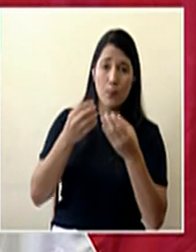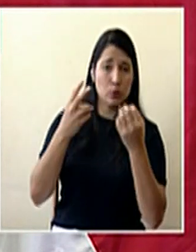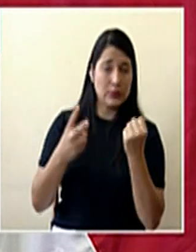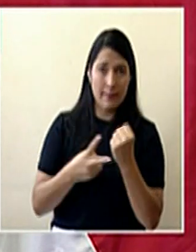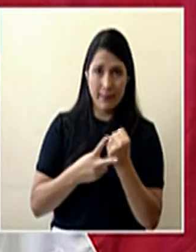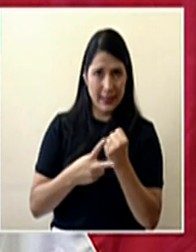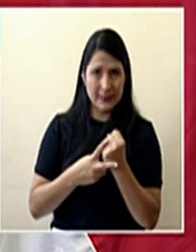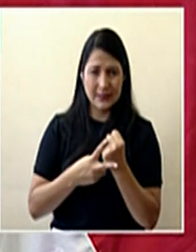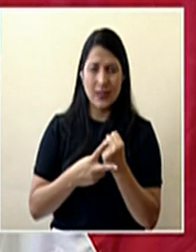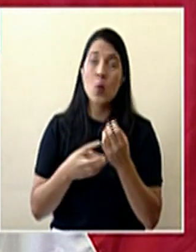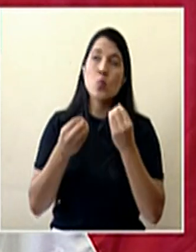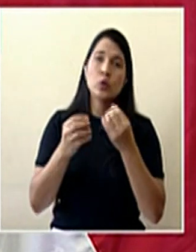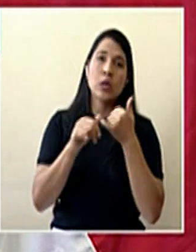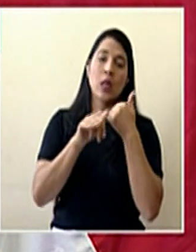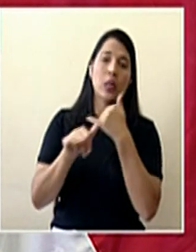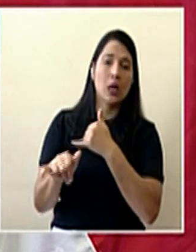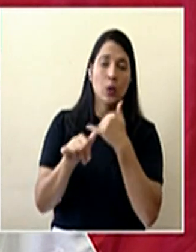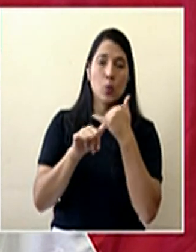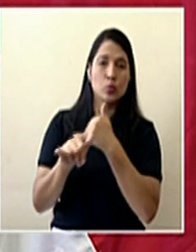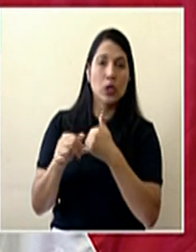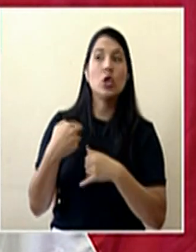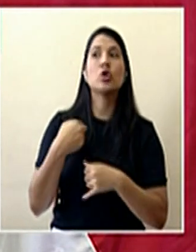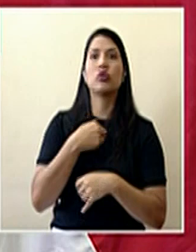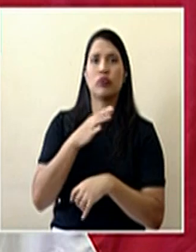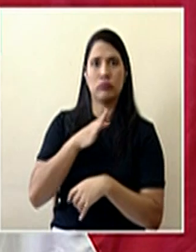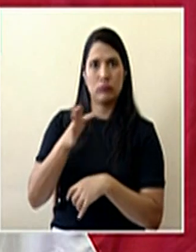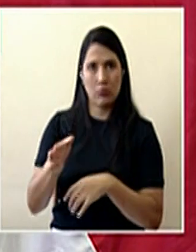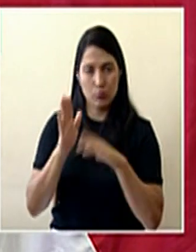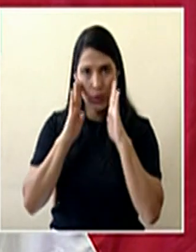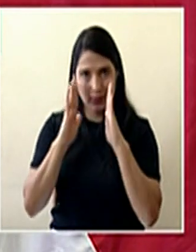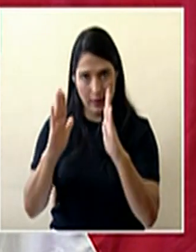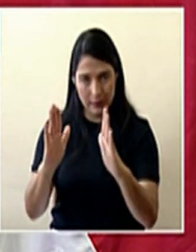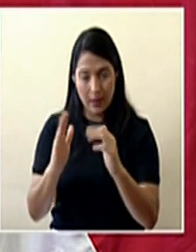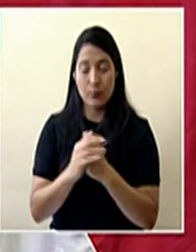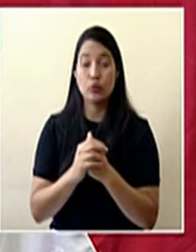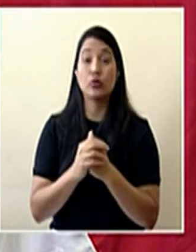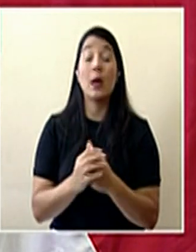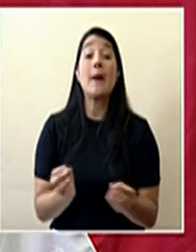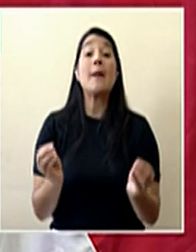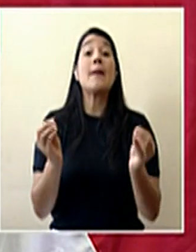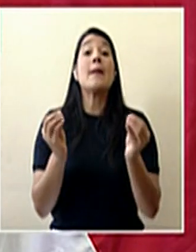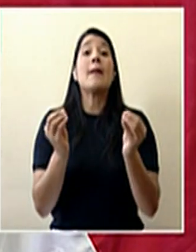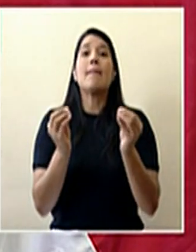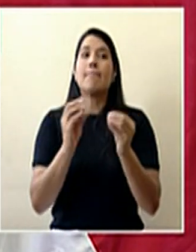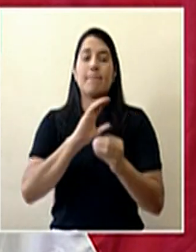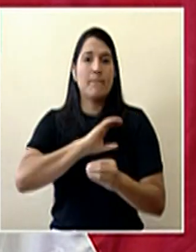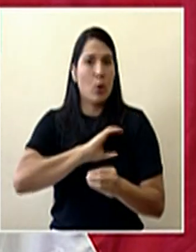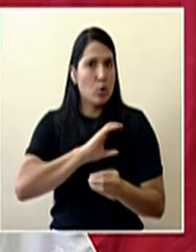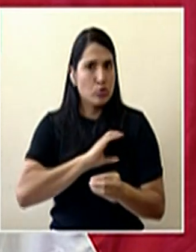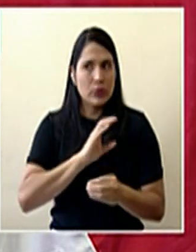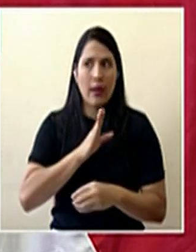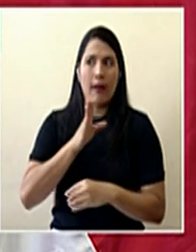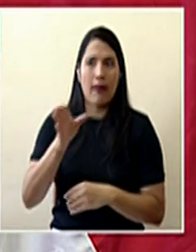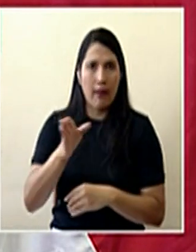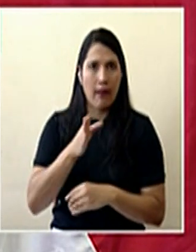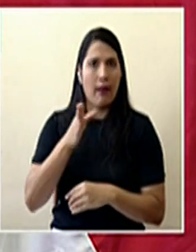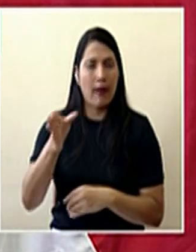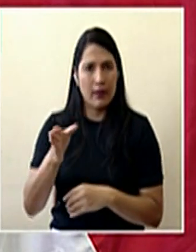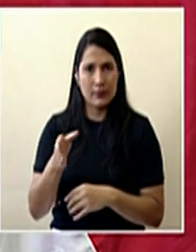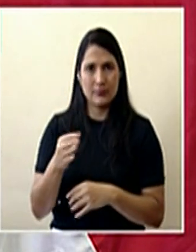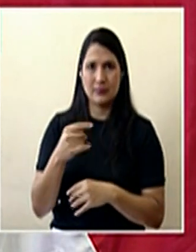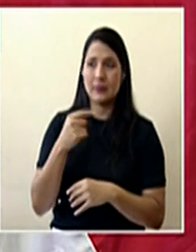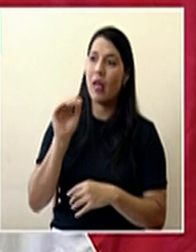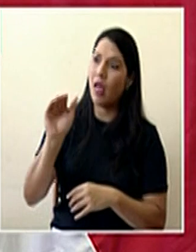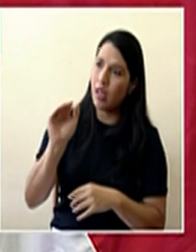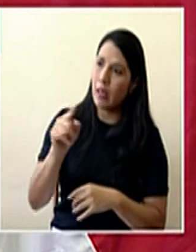Reiteradamente hay denuncias y reiteradamente estamos atendiéndolos. Más, y repito, más que la policía estar yendo a decirle a estas personas que